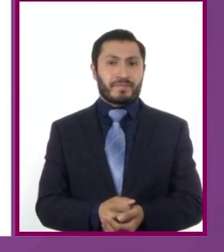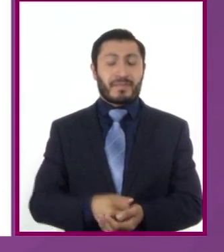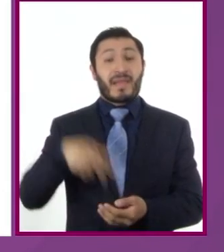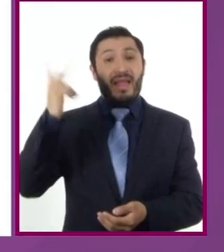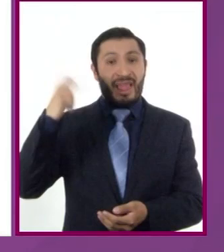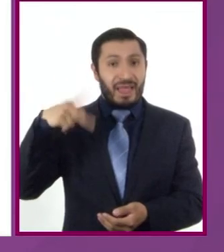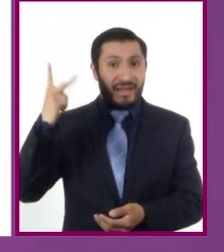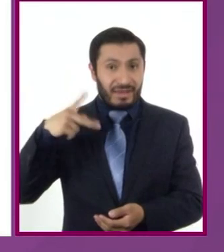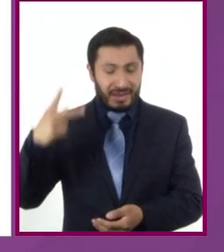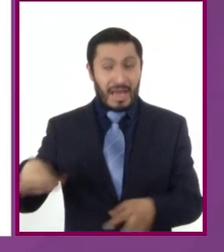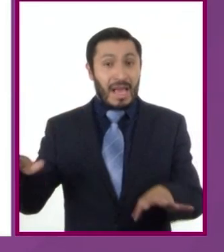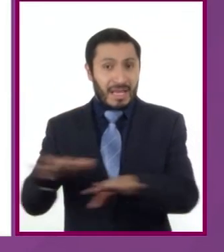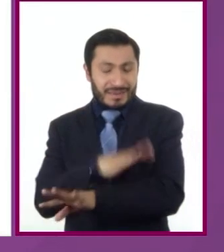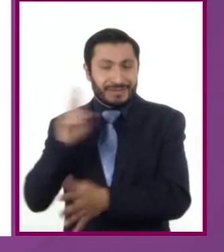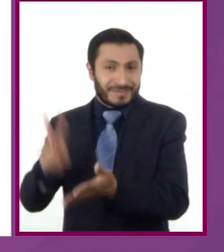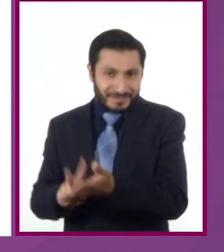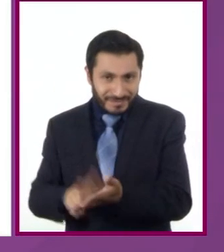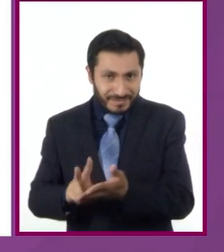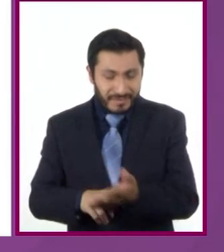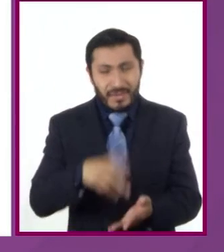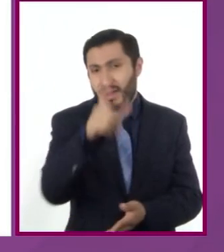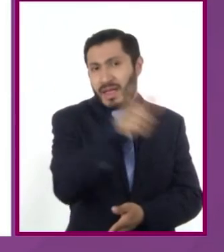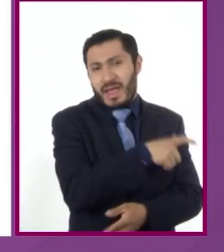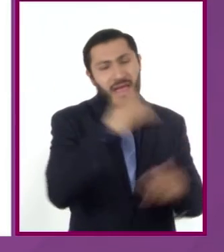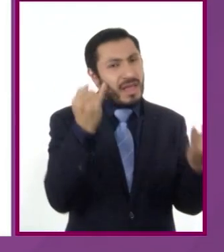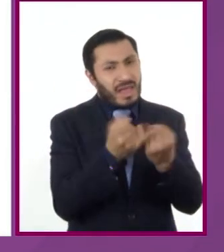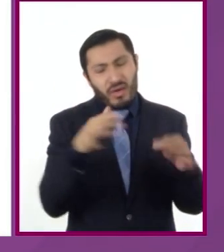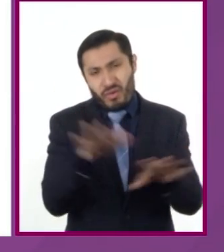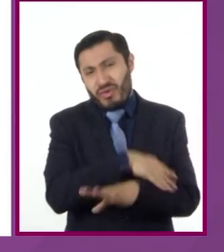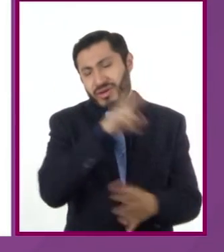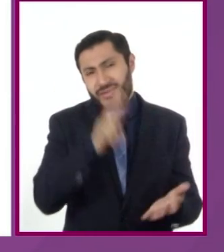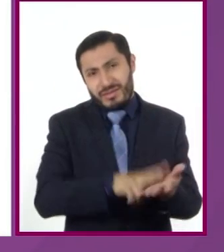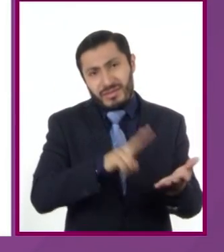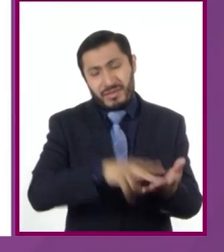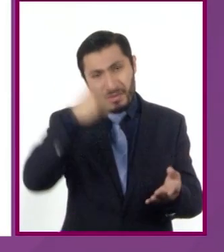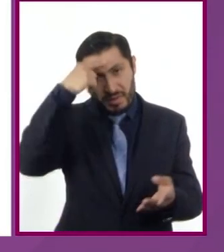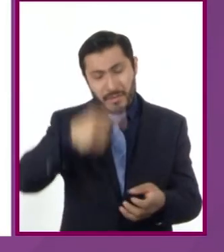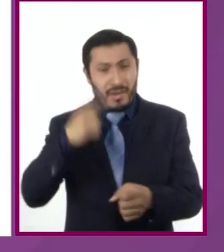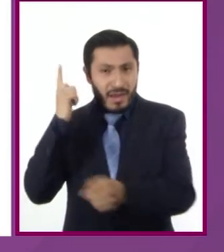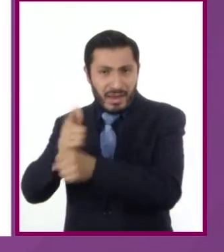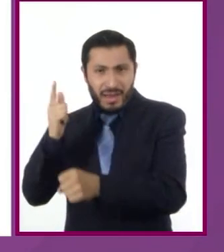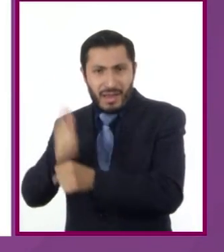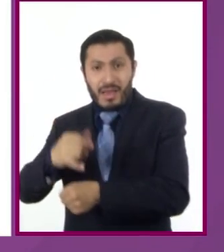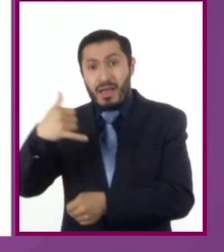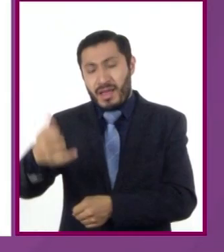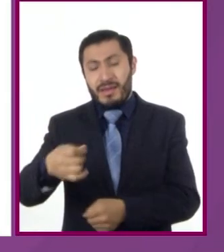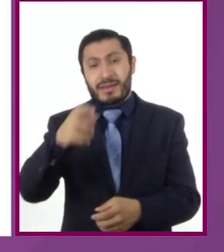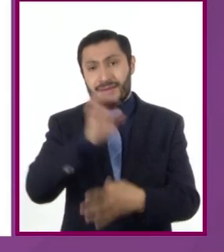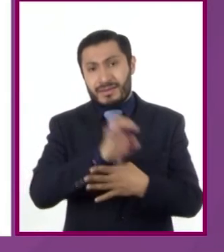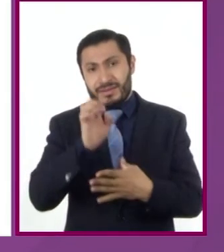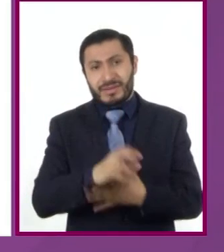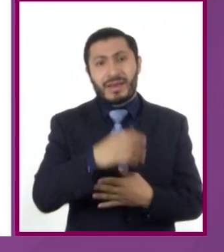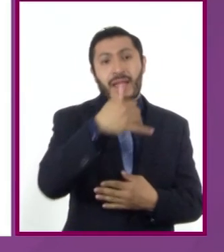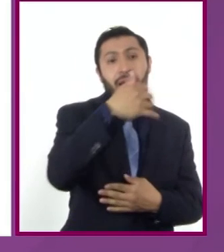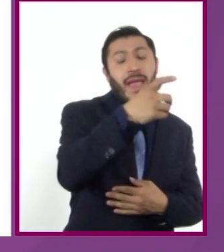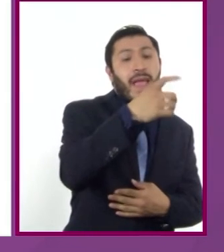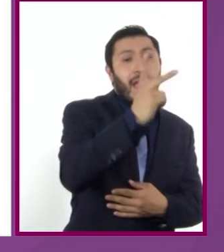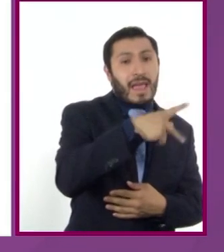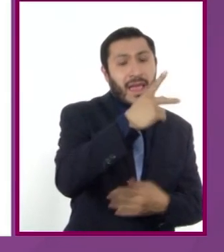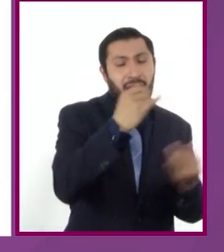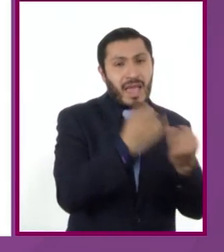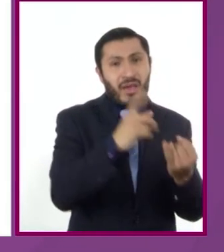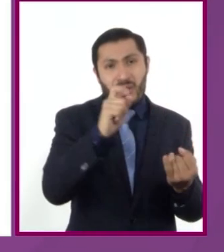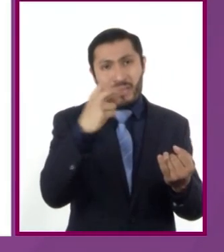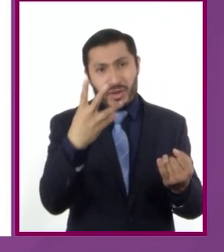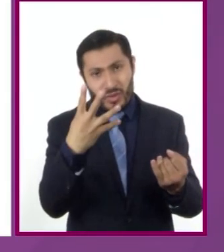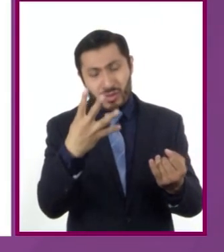K, así como de X para determinar los valores de Y. Si K es igual a 24, cuando X